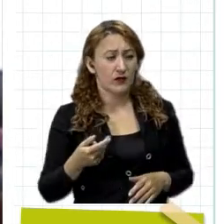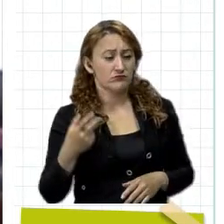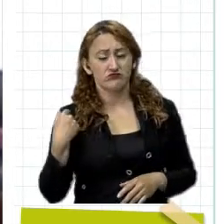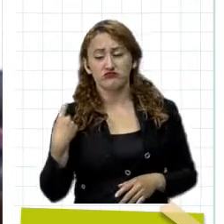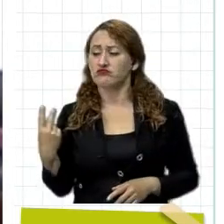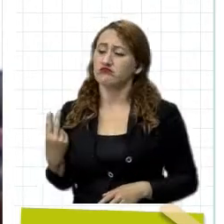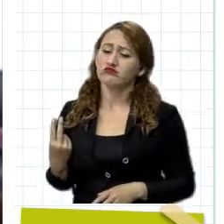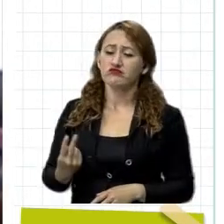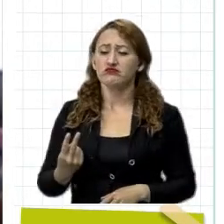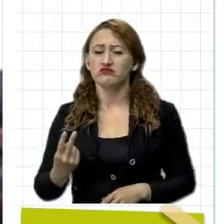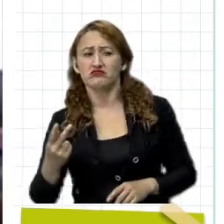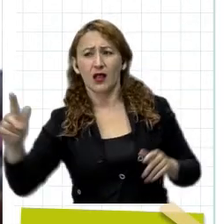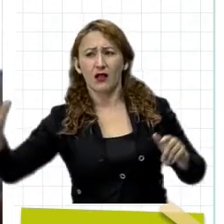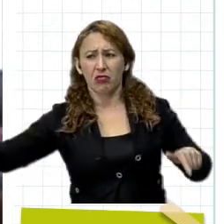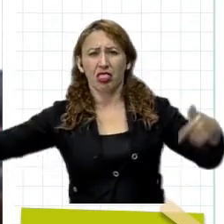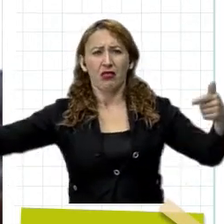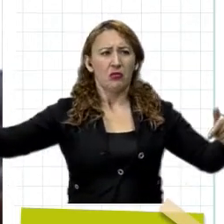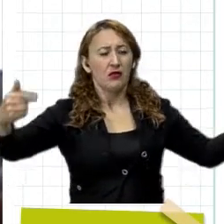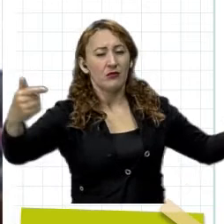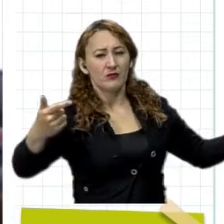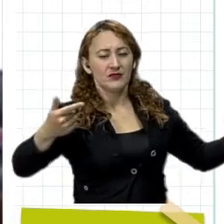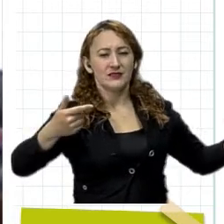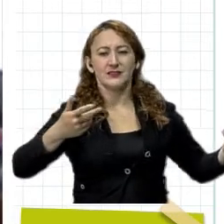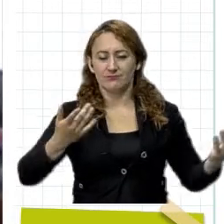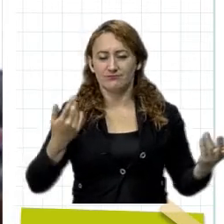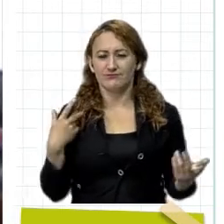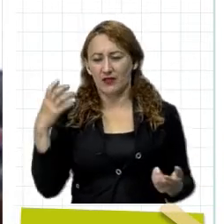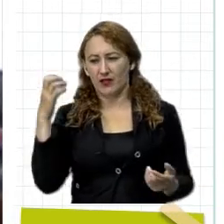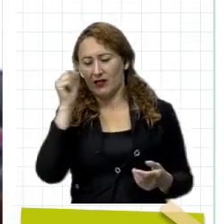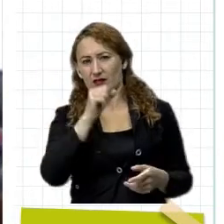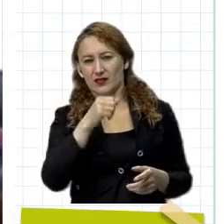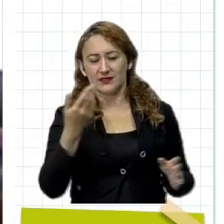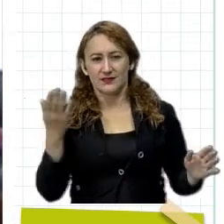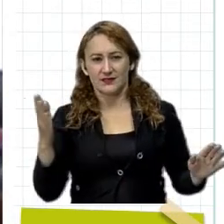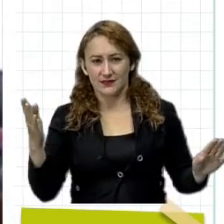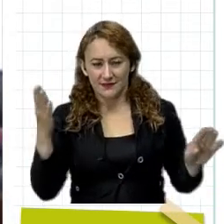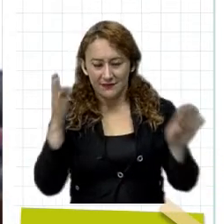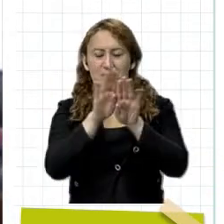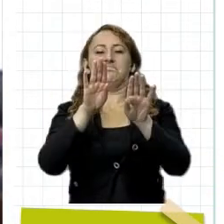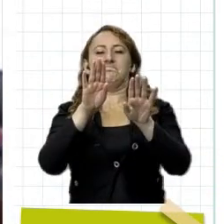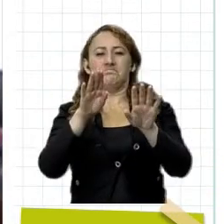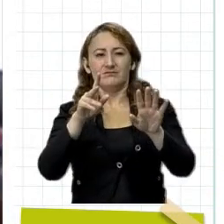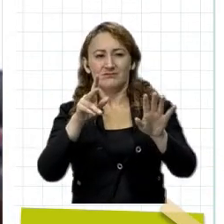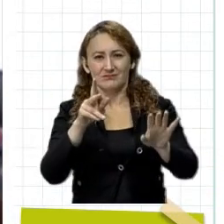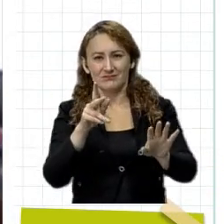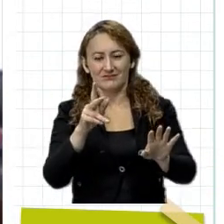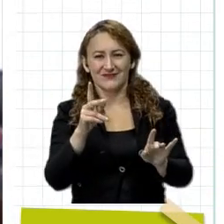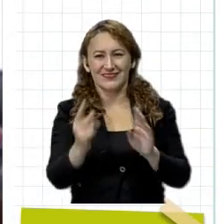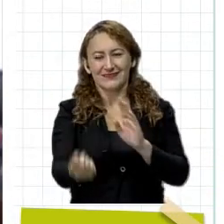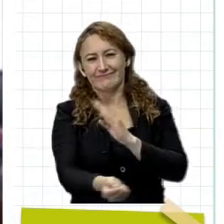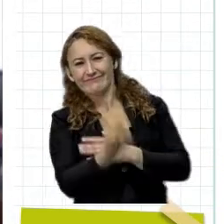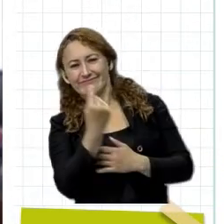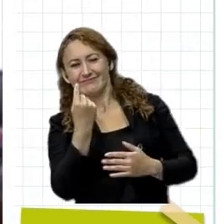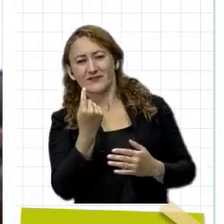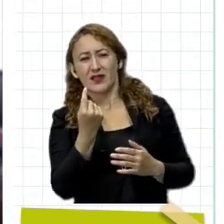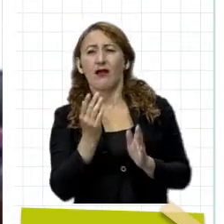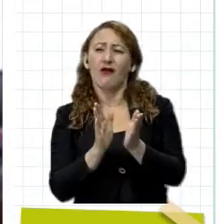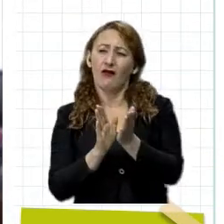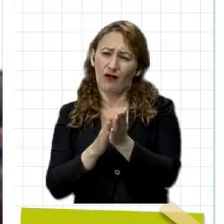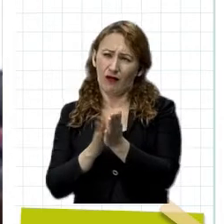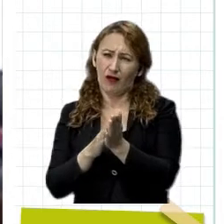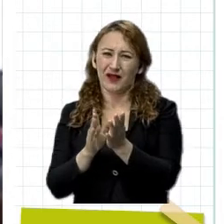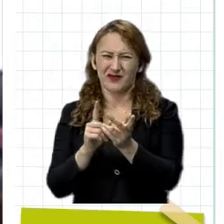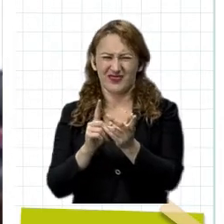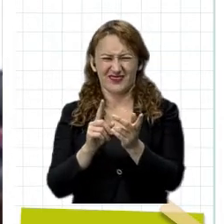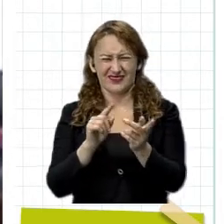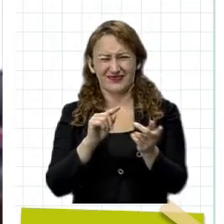fuimos descubriendo las cerradas de puerta, los comentarios elogiosos pero ineficaces cuando se trataba de cambiar